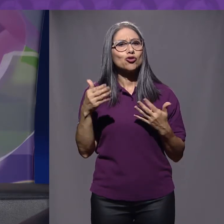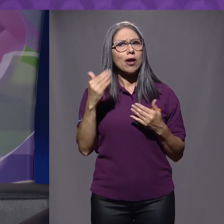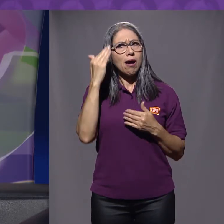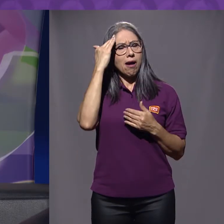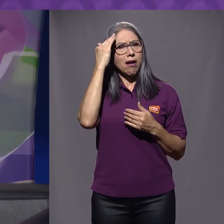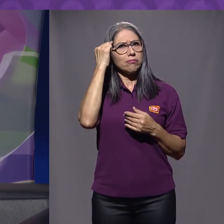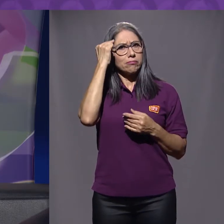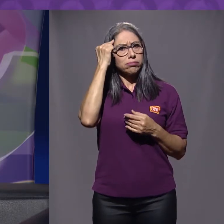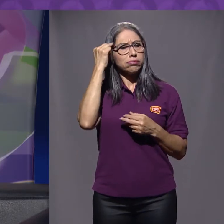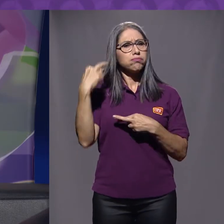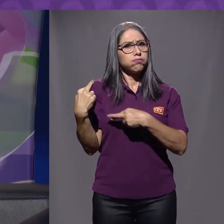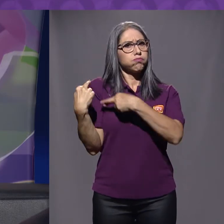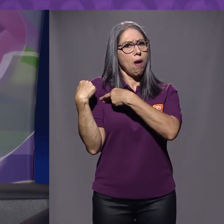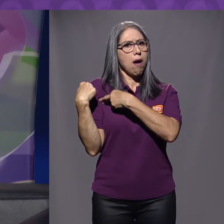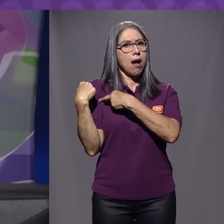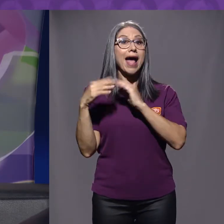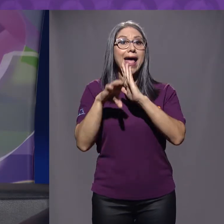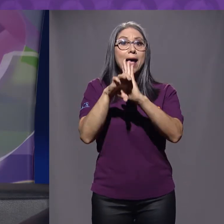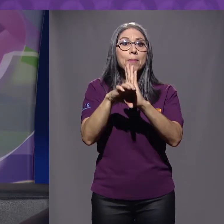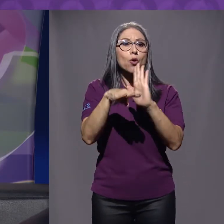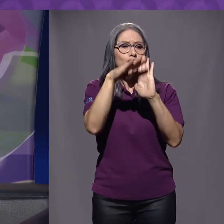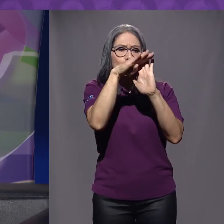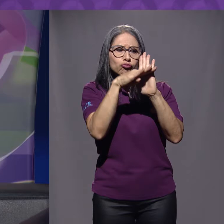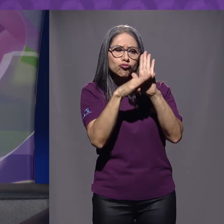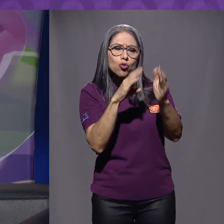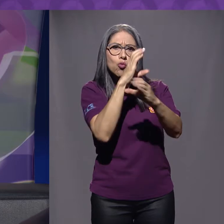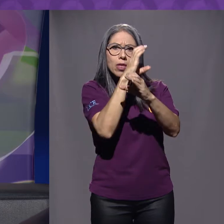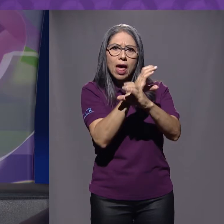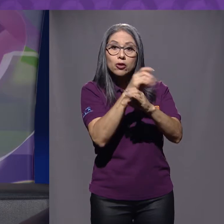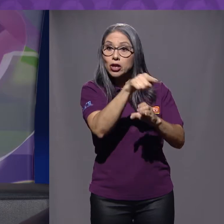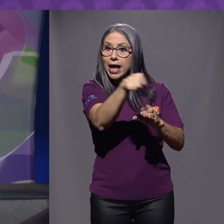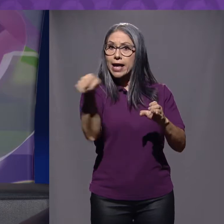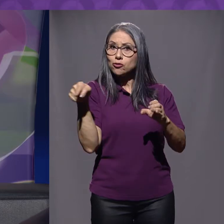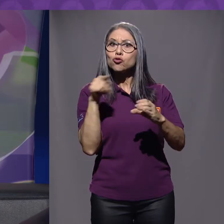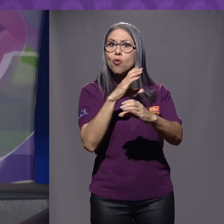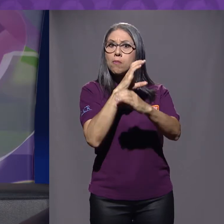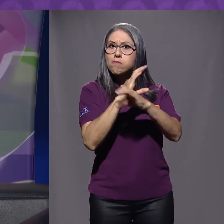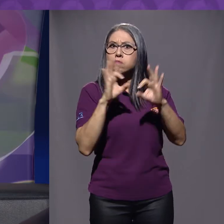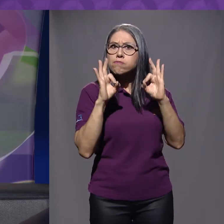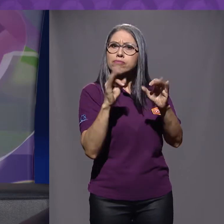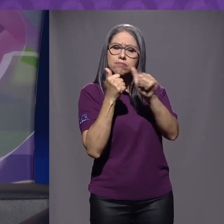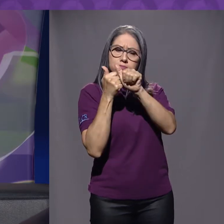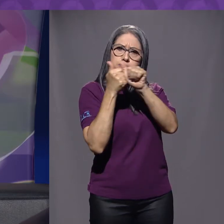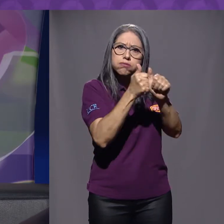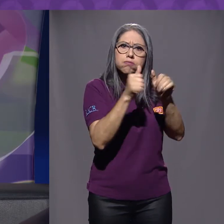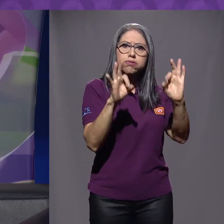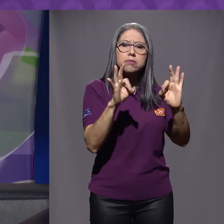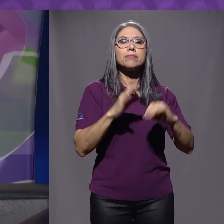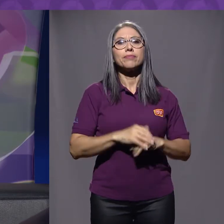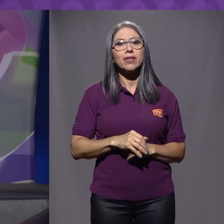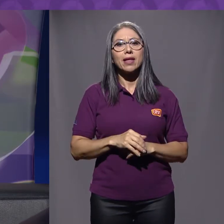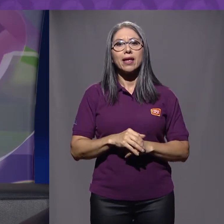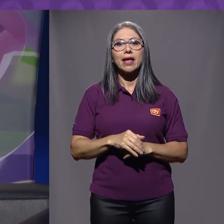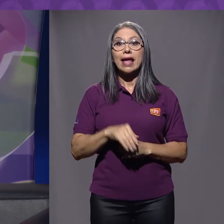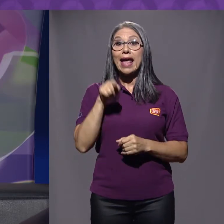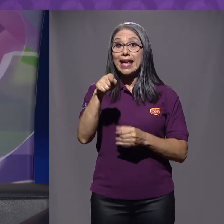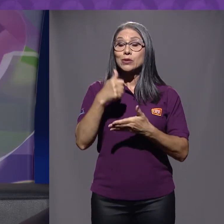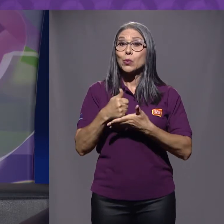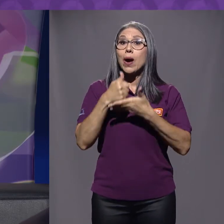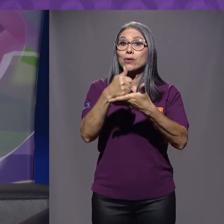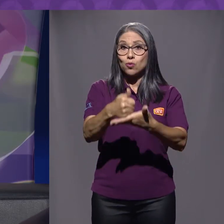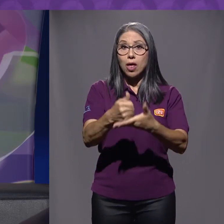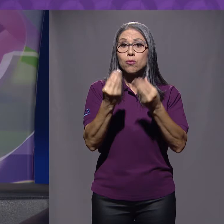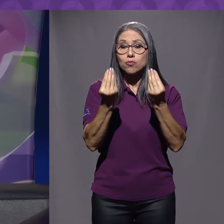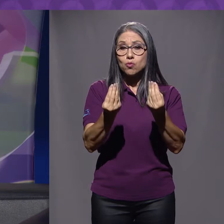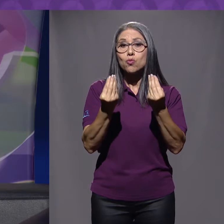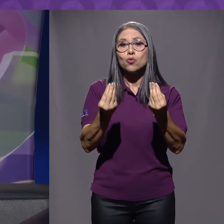las normativas, los protocolos. Eso definitivamente ha ayudado, por ejemplo, a que en realidad la